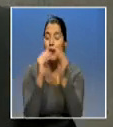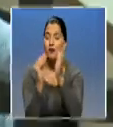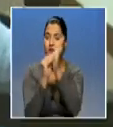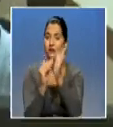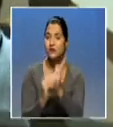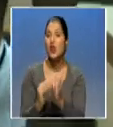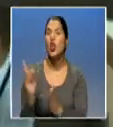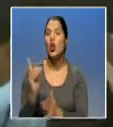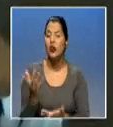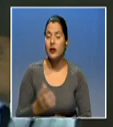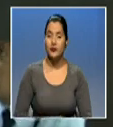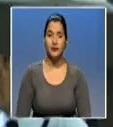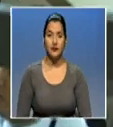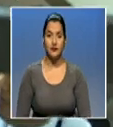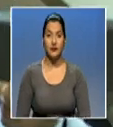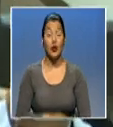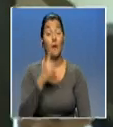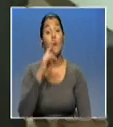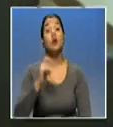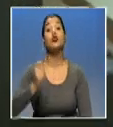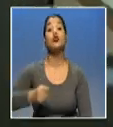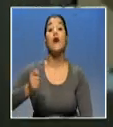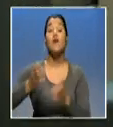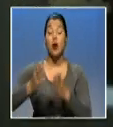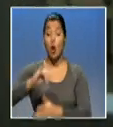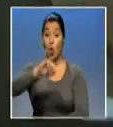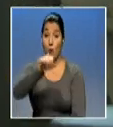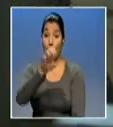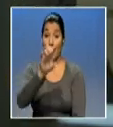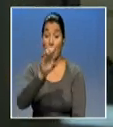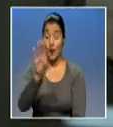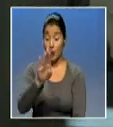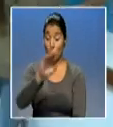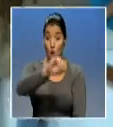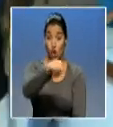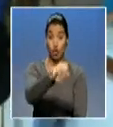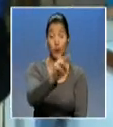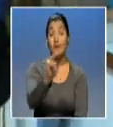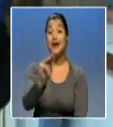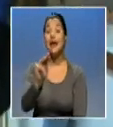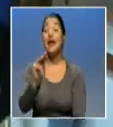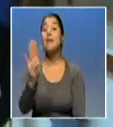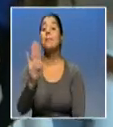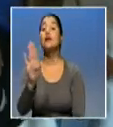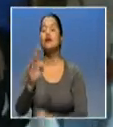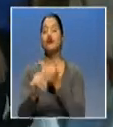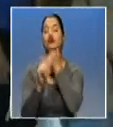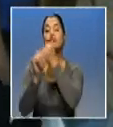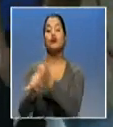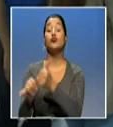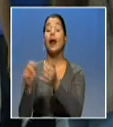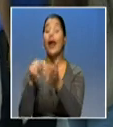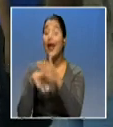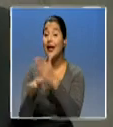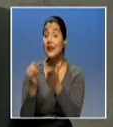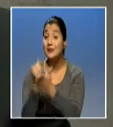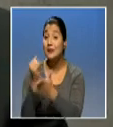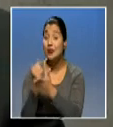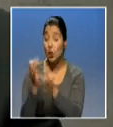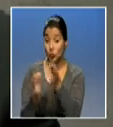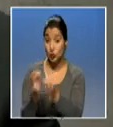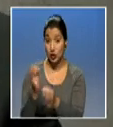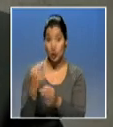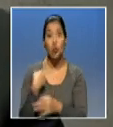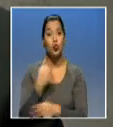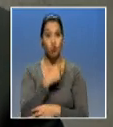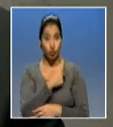fiscal? Ante eso, el abogado de Juan Carlos Bolaños, José Miguel Villalobos, denunciará al juez Sandí ante la inspección judicial. Nosotros